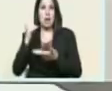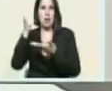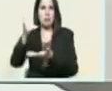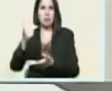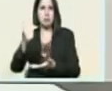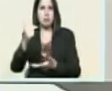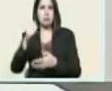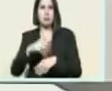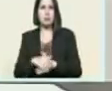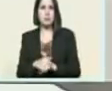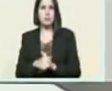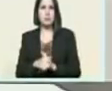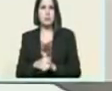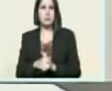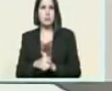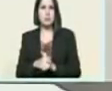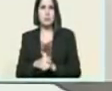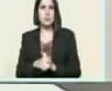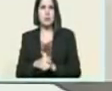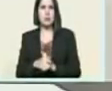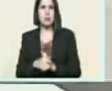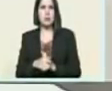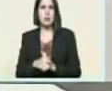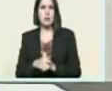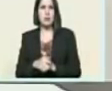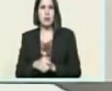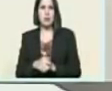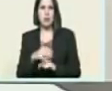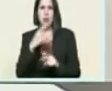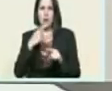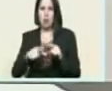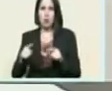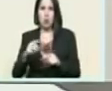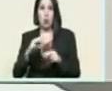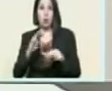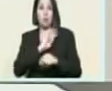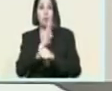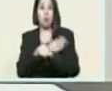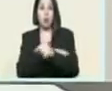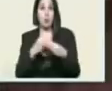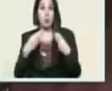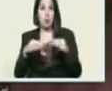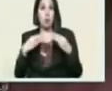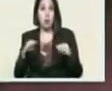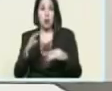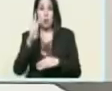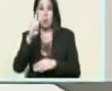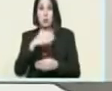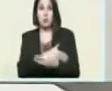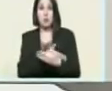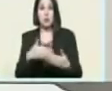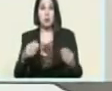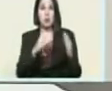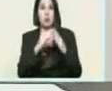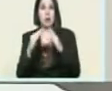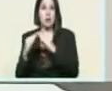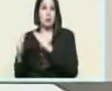Comités Locales de Abastecimiento y Producción, y con el Poder Popular a estas 4 millones de hogares.